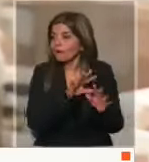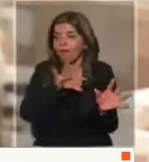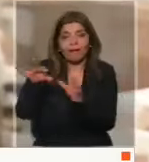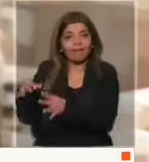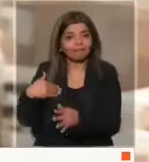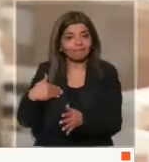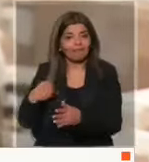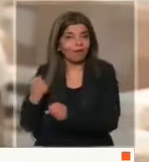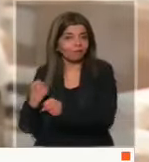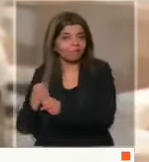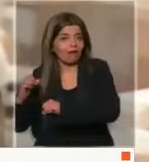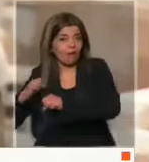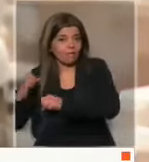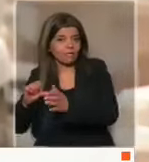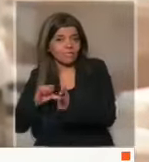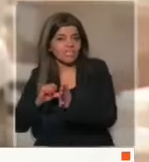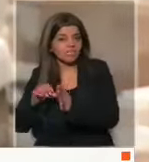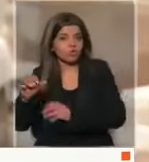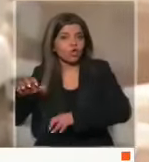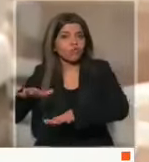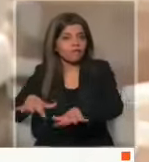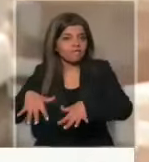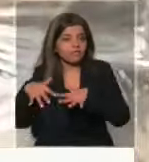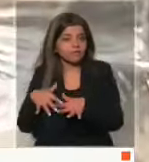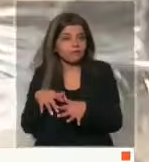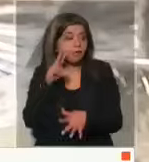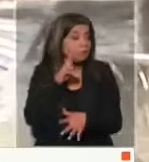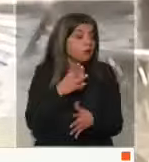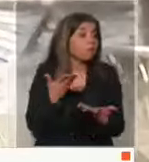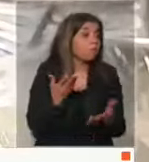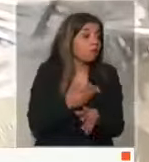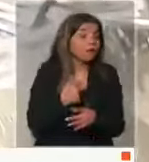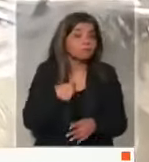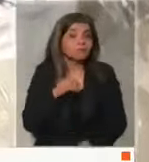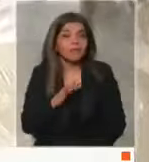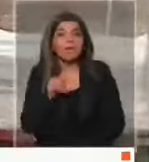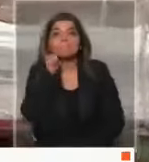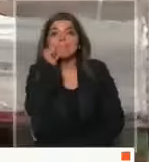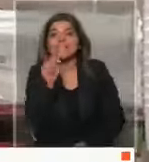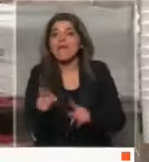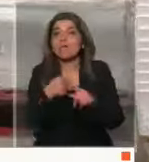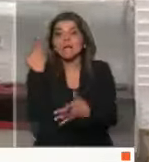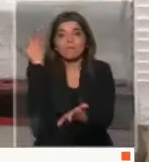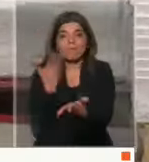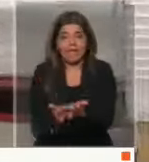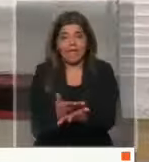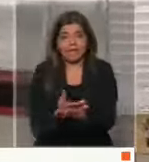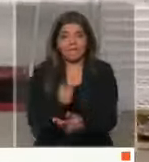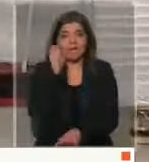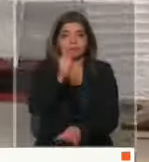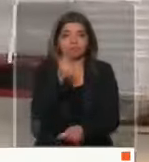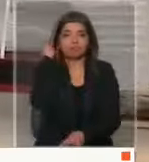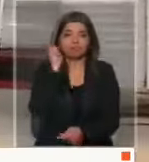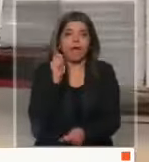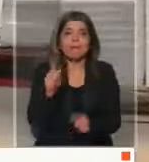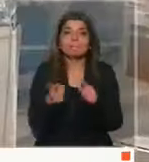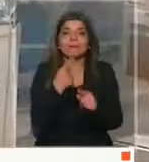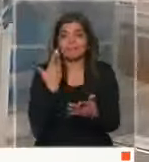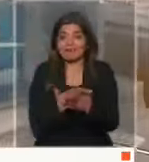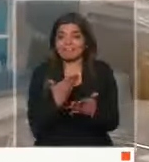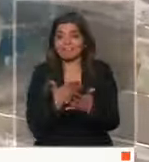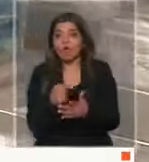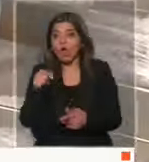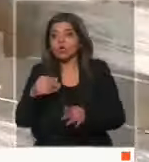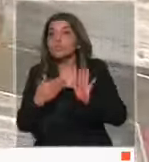Entonces vine a ver si había algo e iniciar esto. Mañana será la primera vez que pujará por algún lote. Por eso, hoy en la muestra